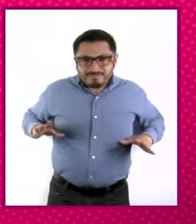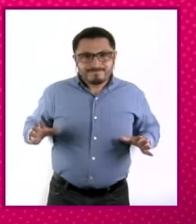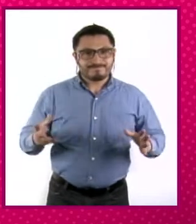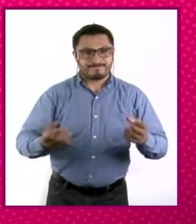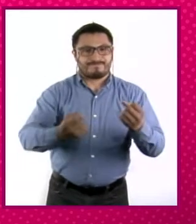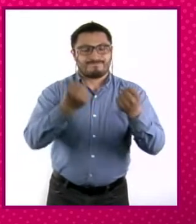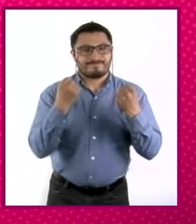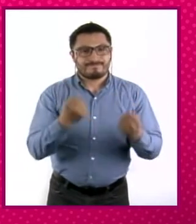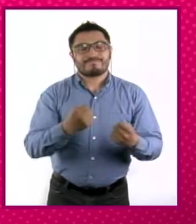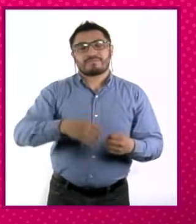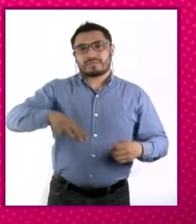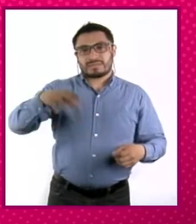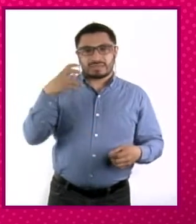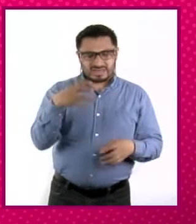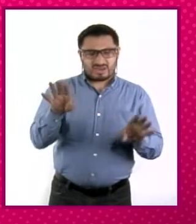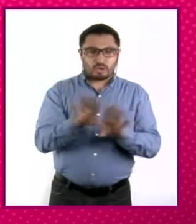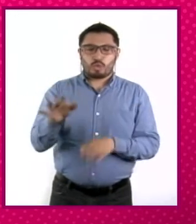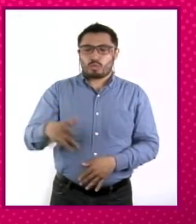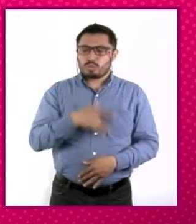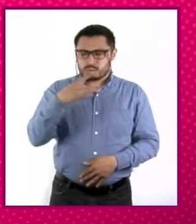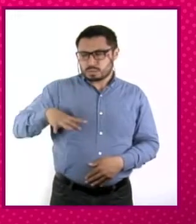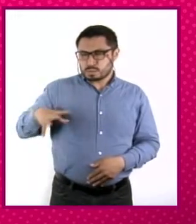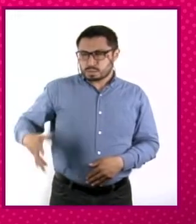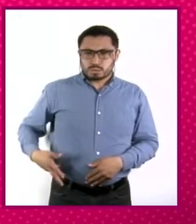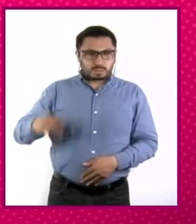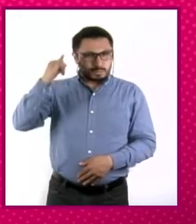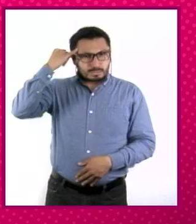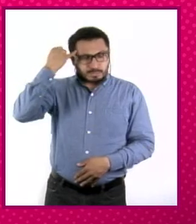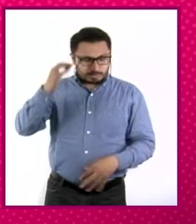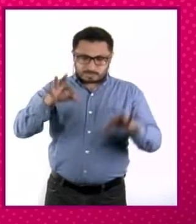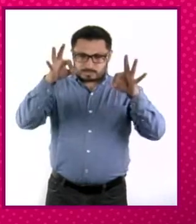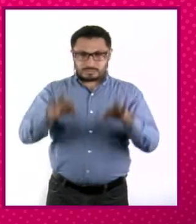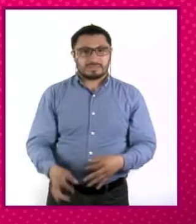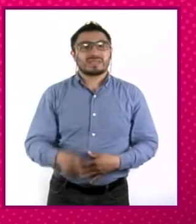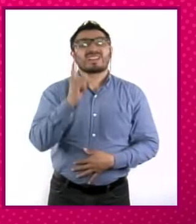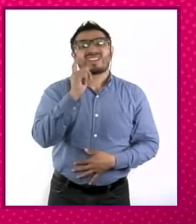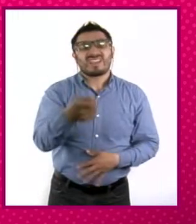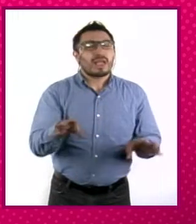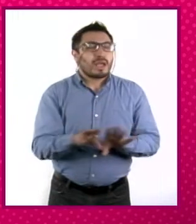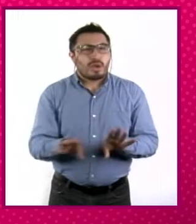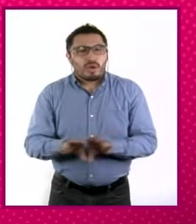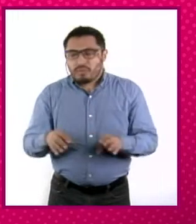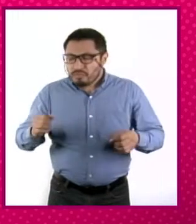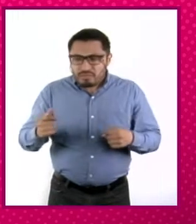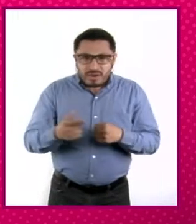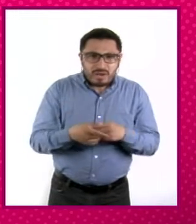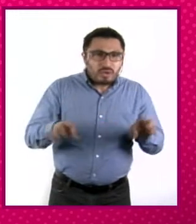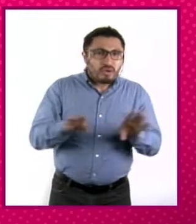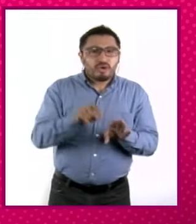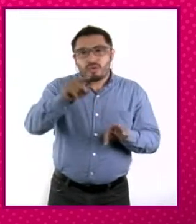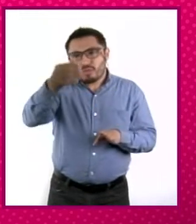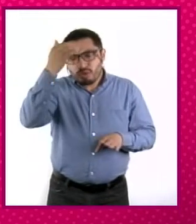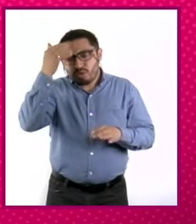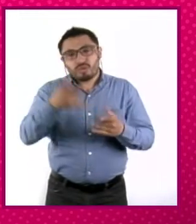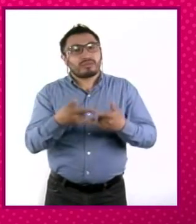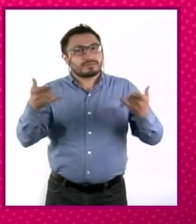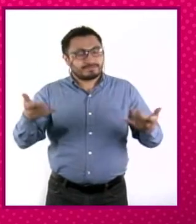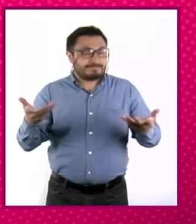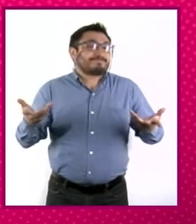tuvieron muchas armas para defenderse de esto. A veces con resistencias calladas, no